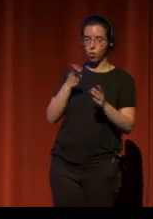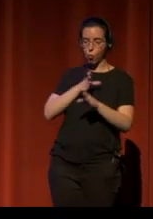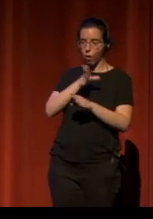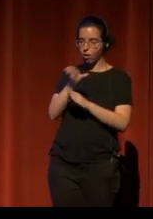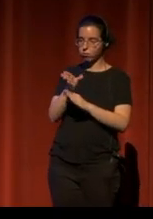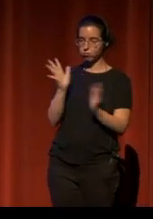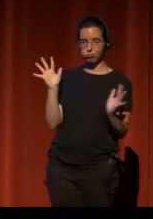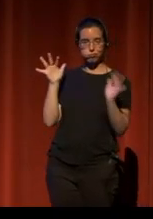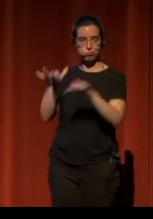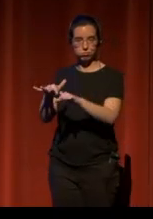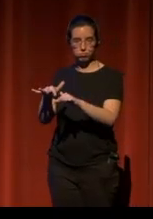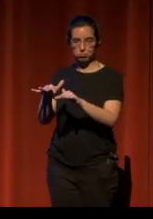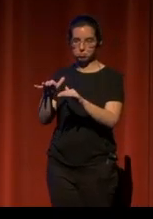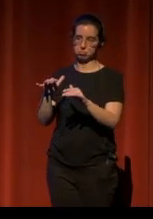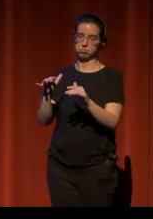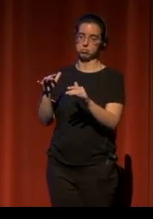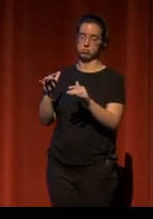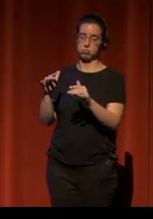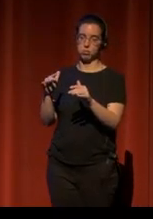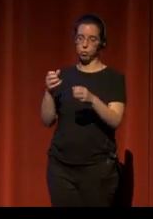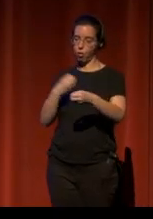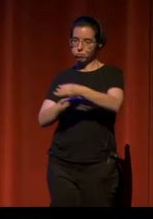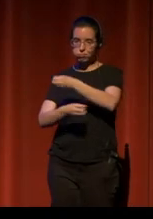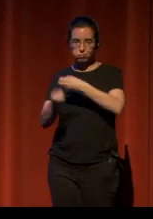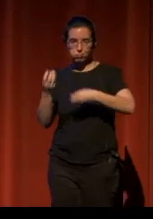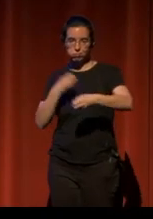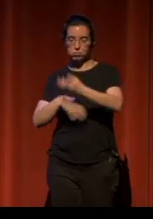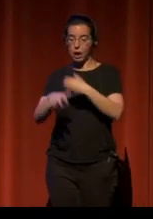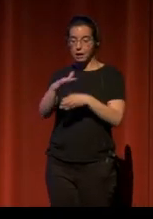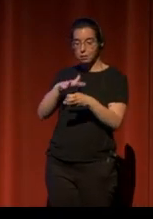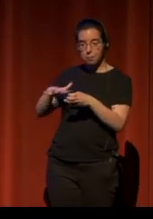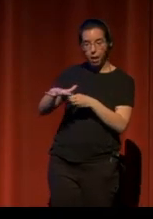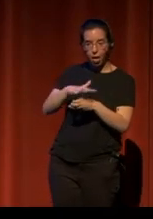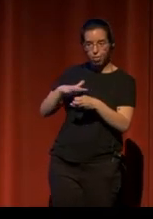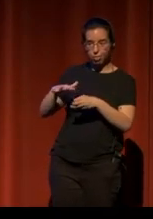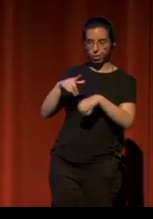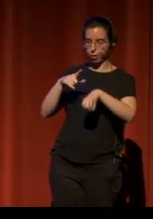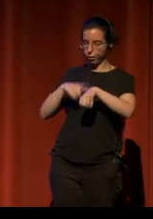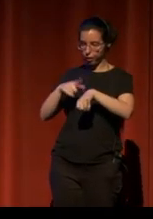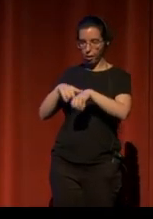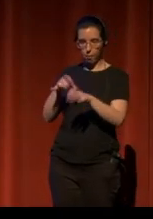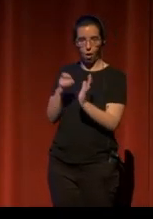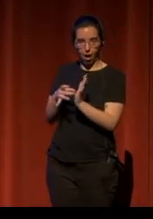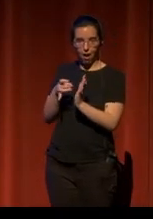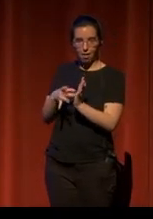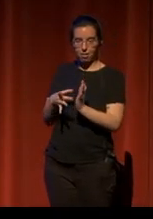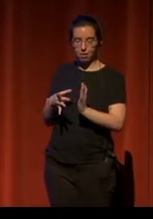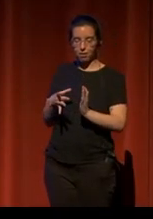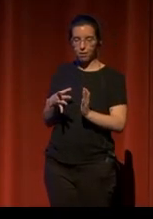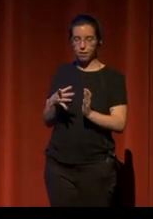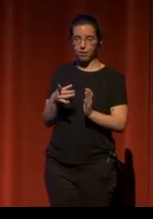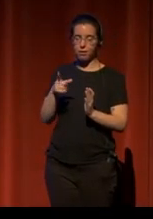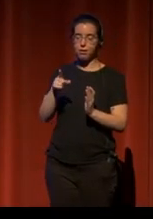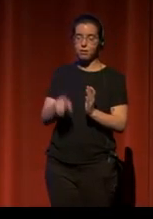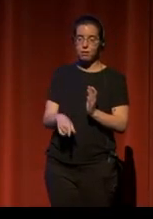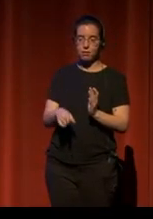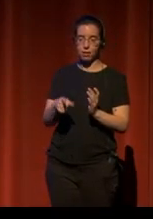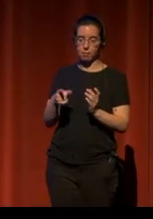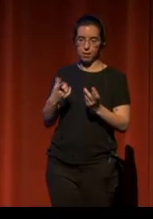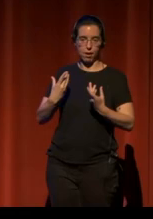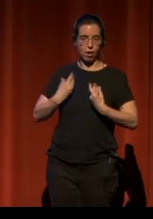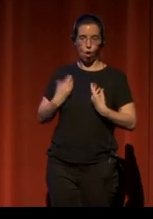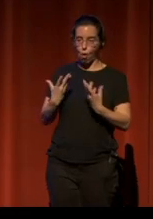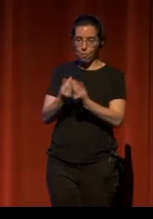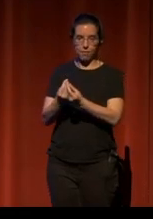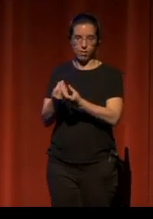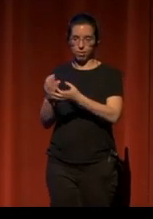encontrarse donde en fin eh un espacio un tiempo de calidad no y y también de de convivencia